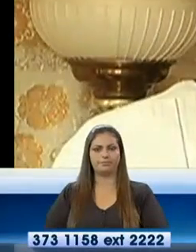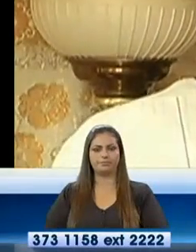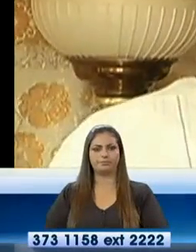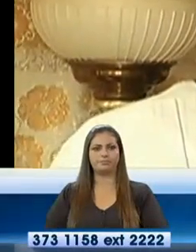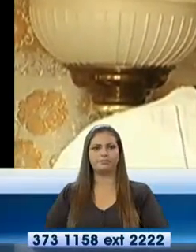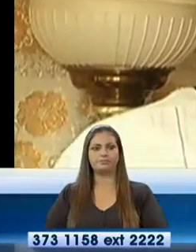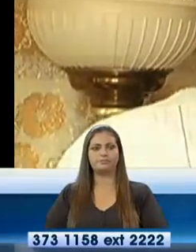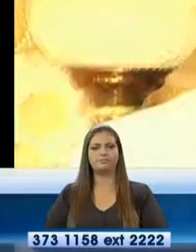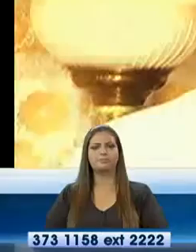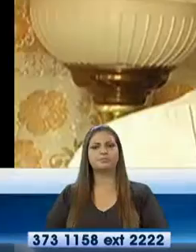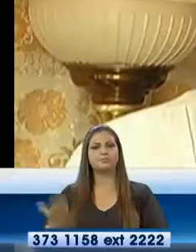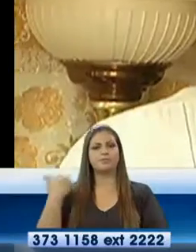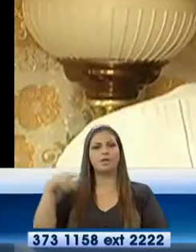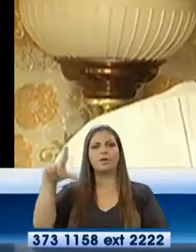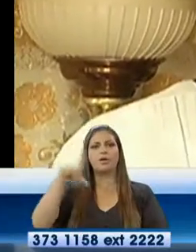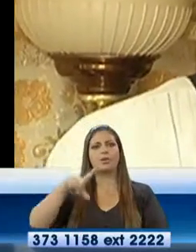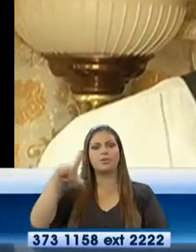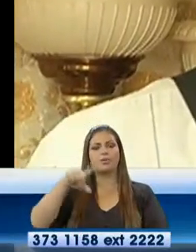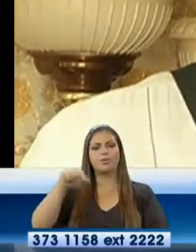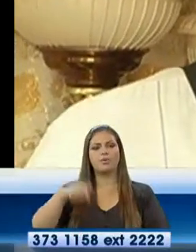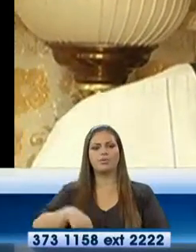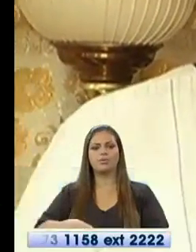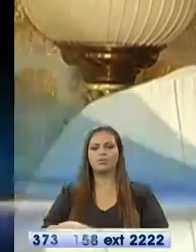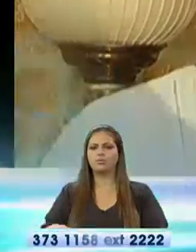situación no lo permite. Apelo a la